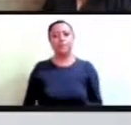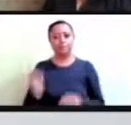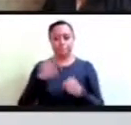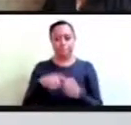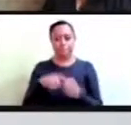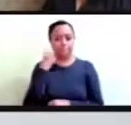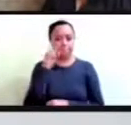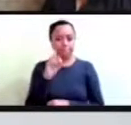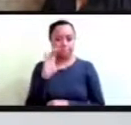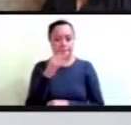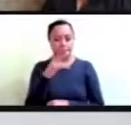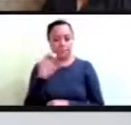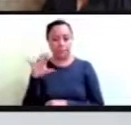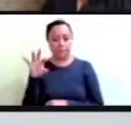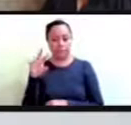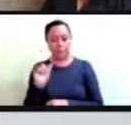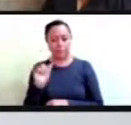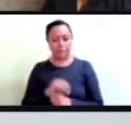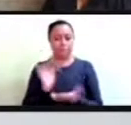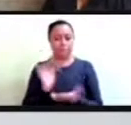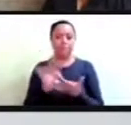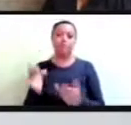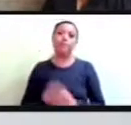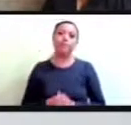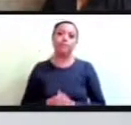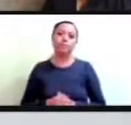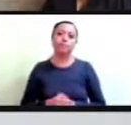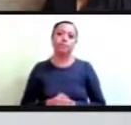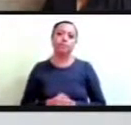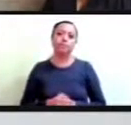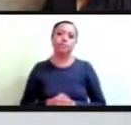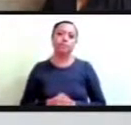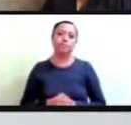¿Alguna otra incorporación, diputadas y diputados?